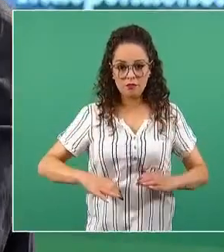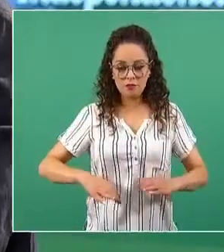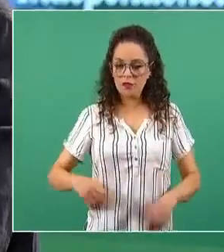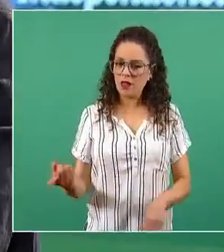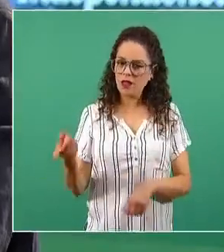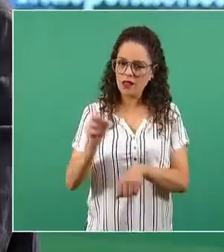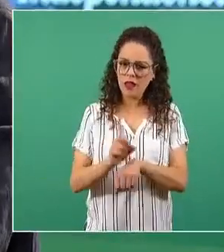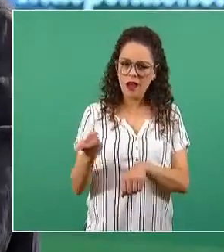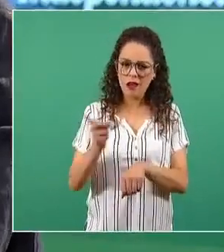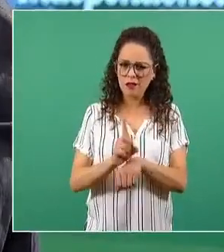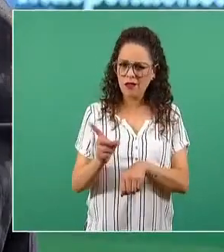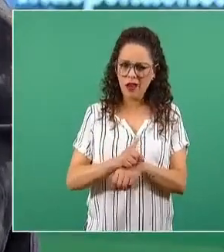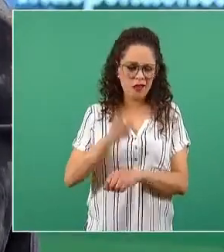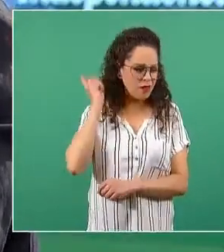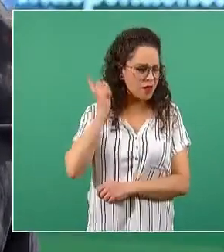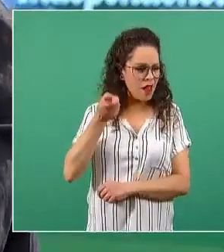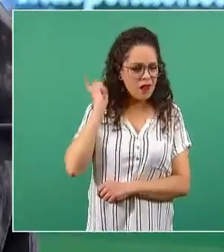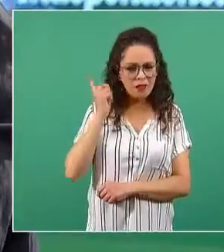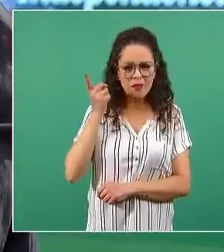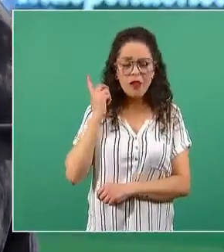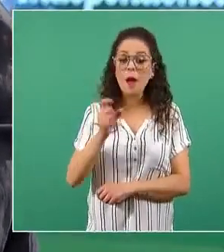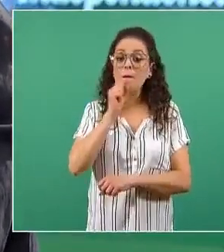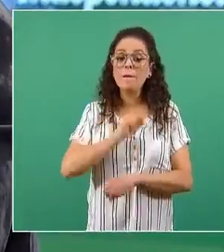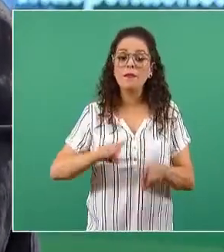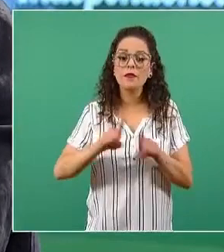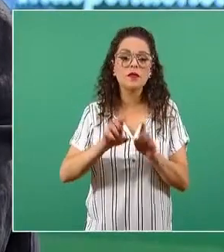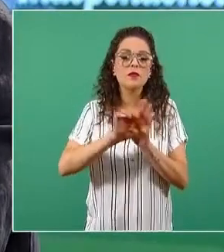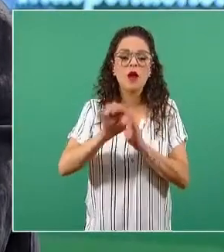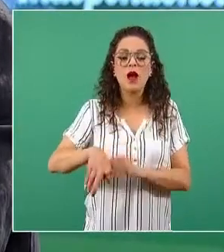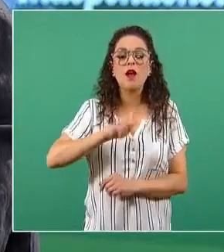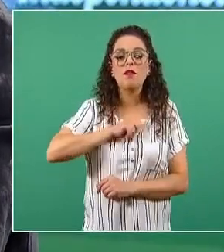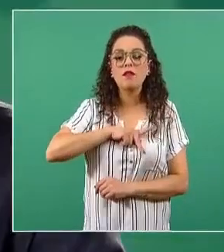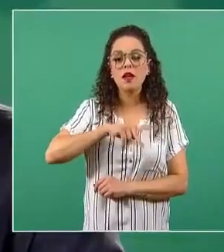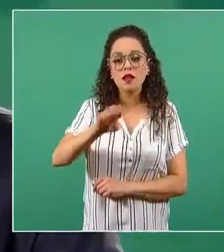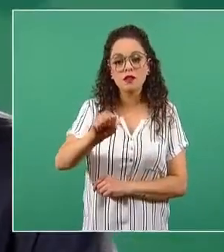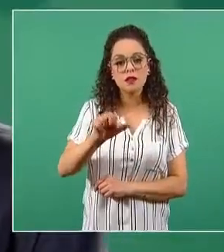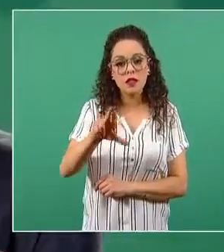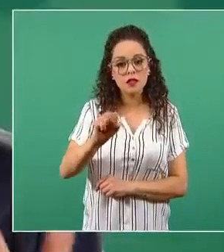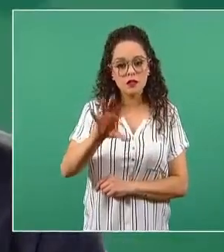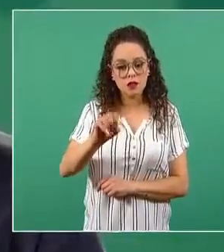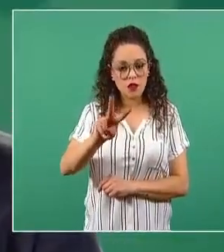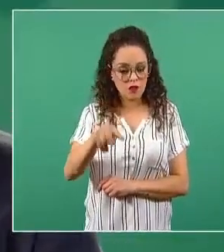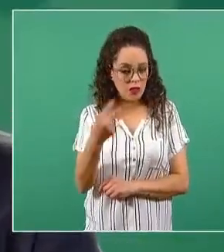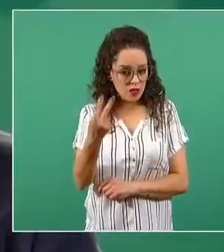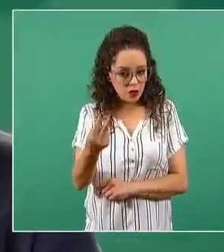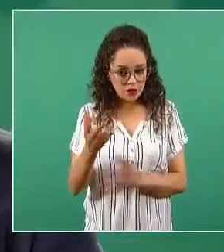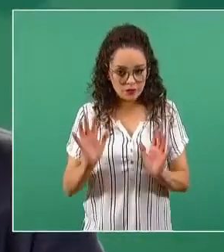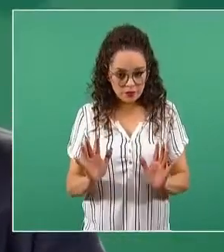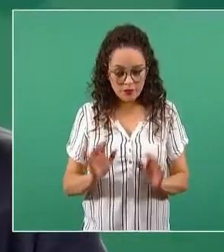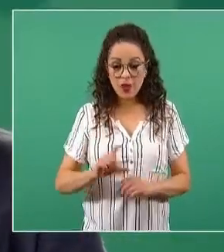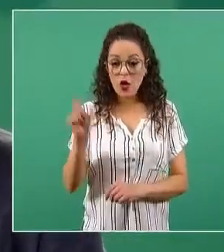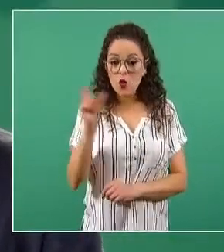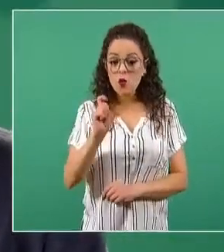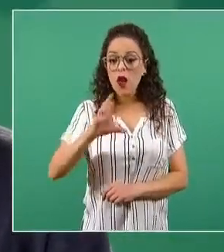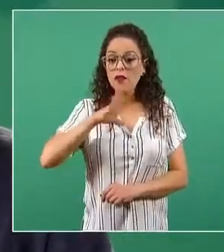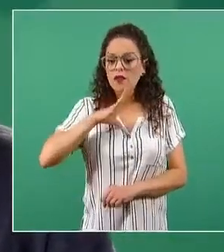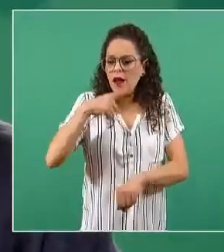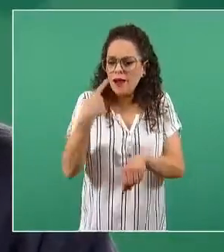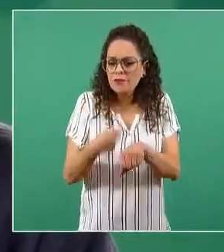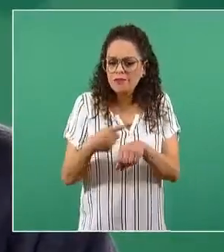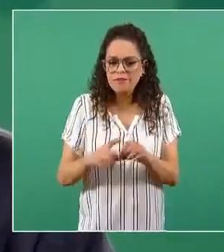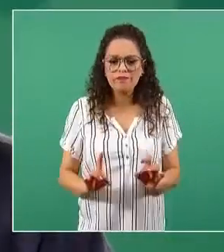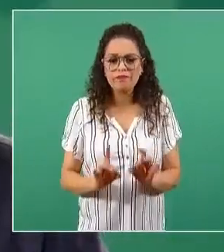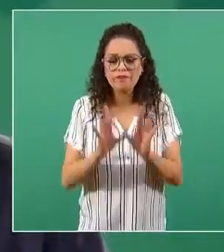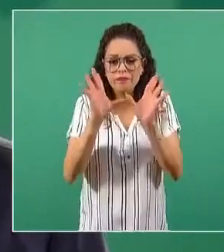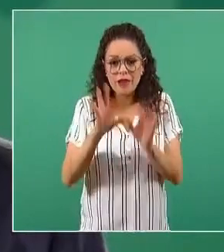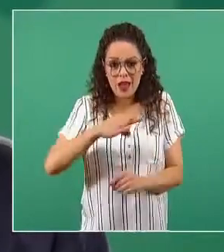días, incluyendo el virus SARS-CoV-2. Generalmente, cuando uno sufre una infección, a